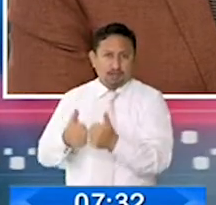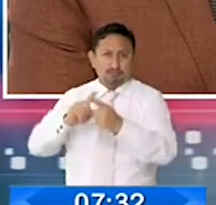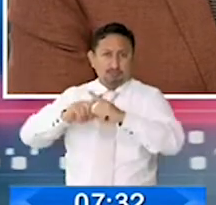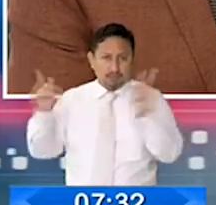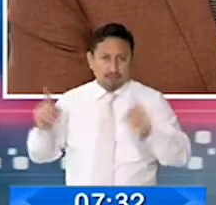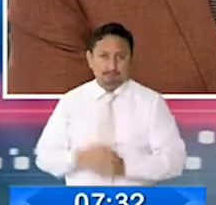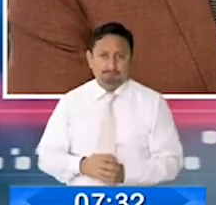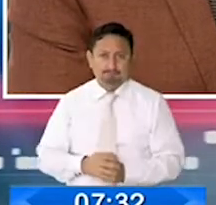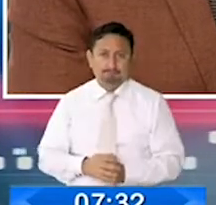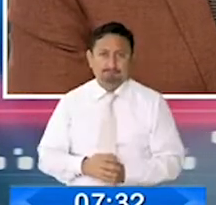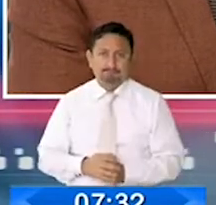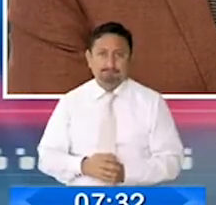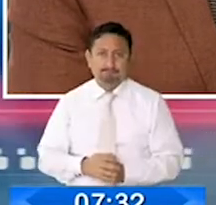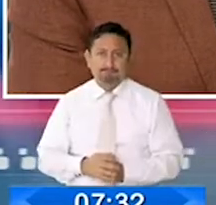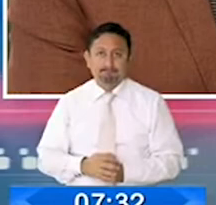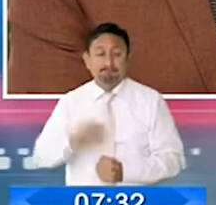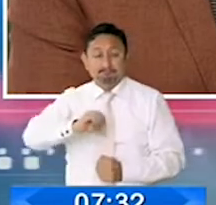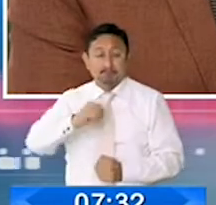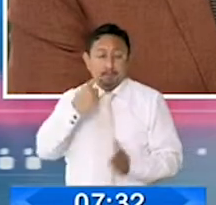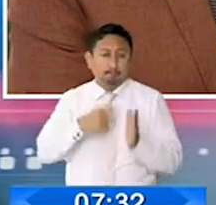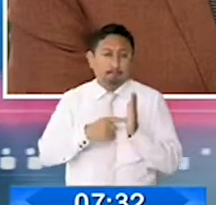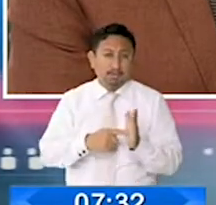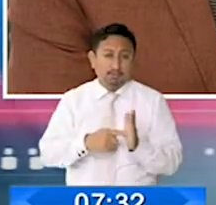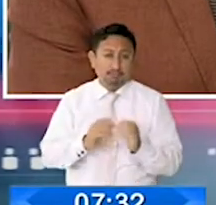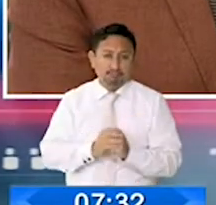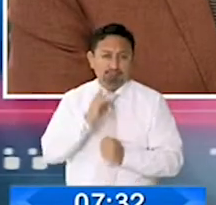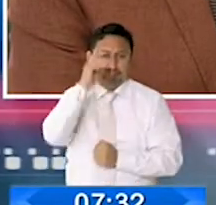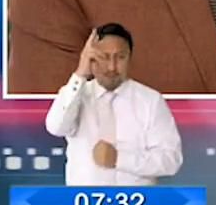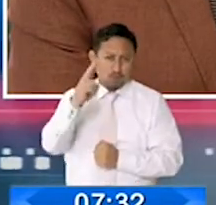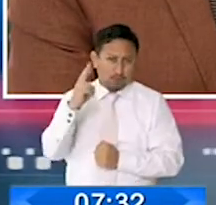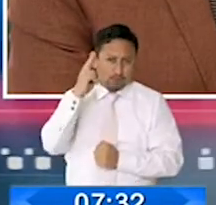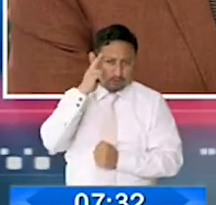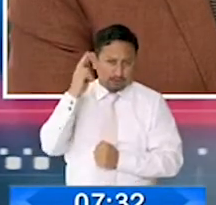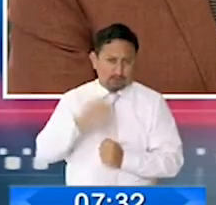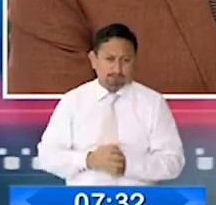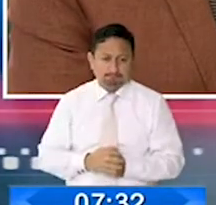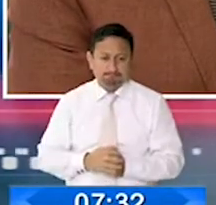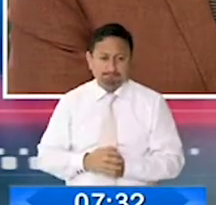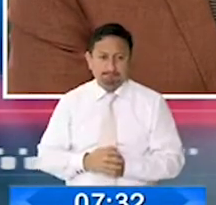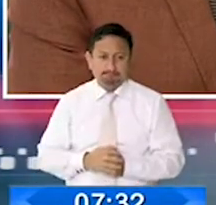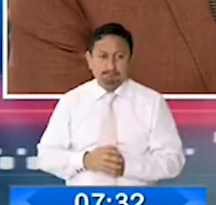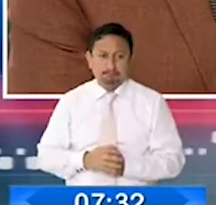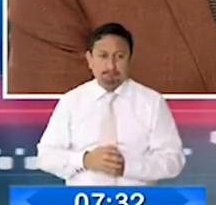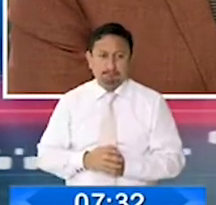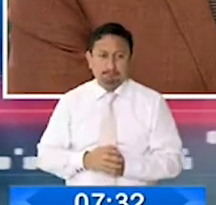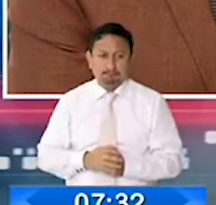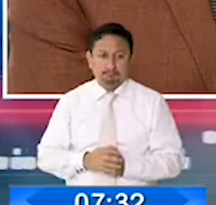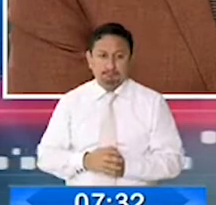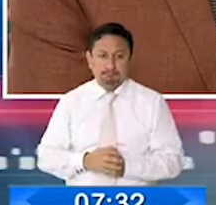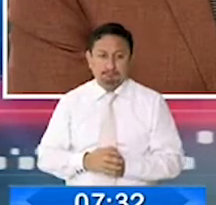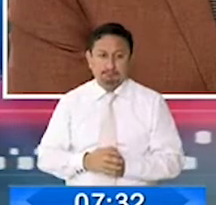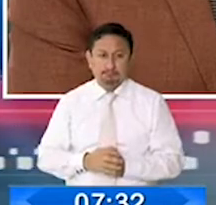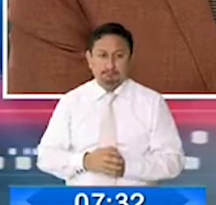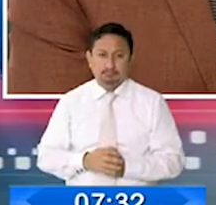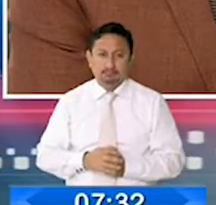distinto. Muchas veces son aspectos, mire usted ahí la reflexión, señor periodista, yo he reflexionado, por ejemplo, sobre el